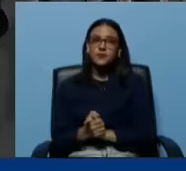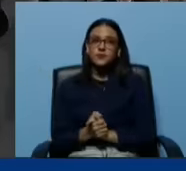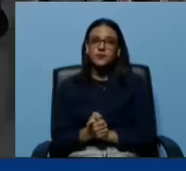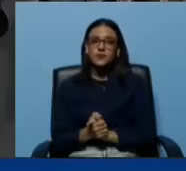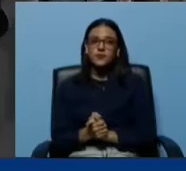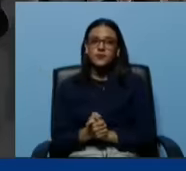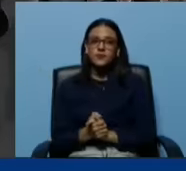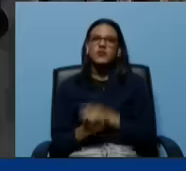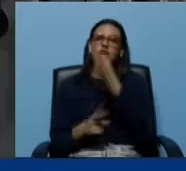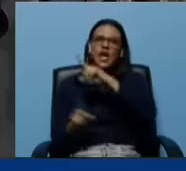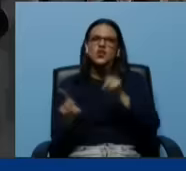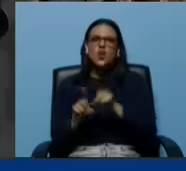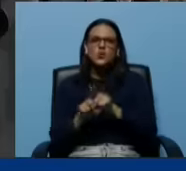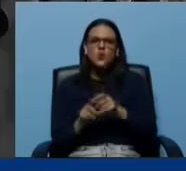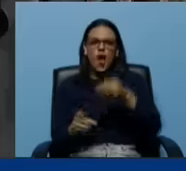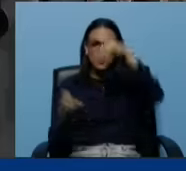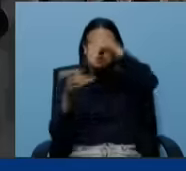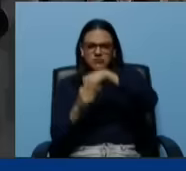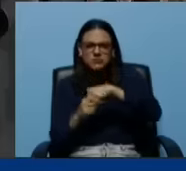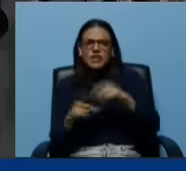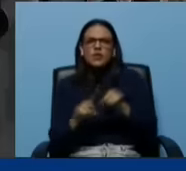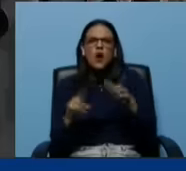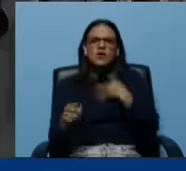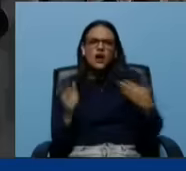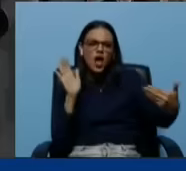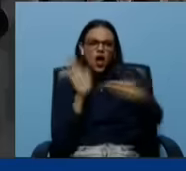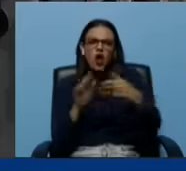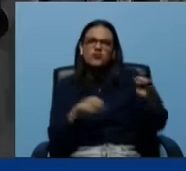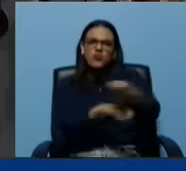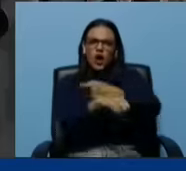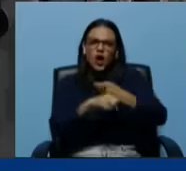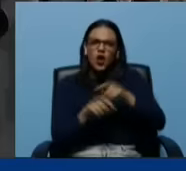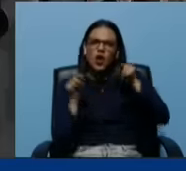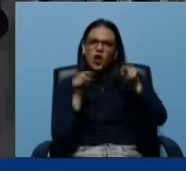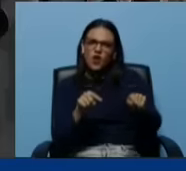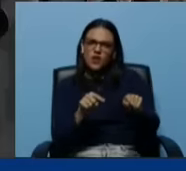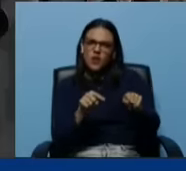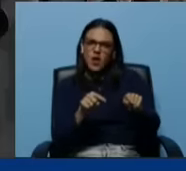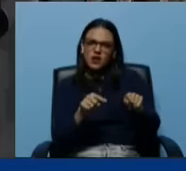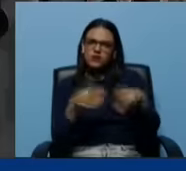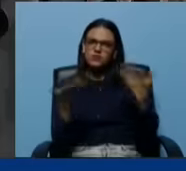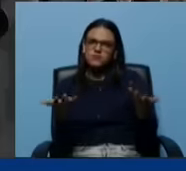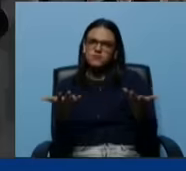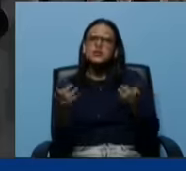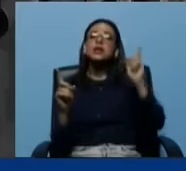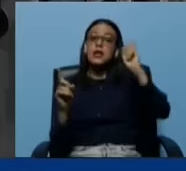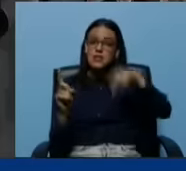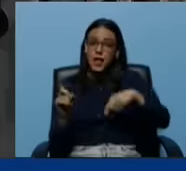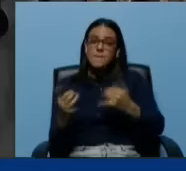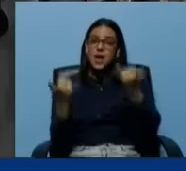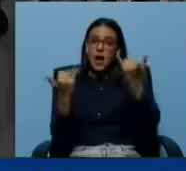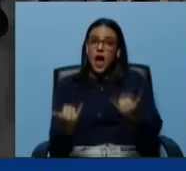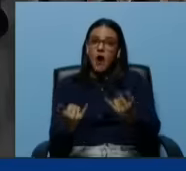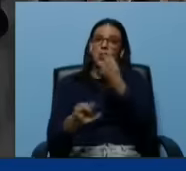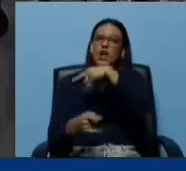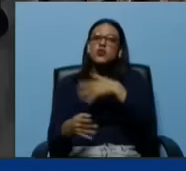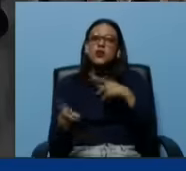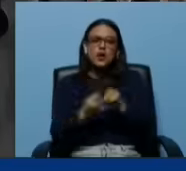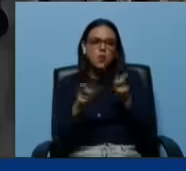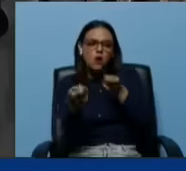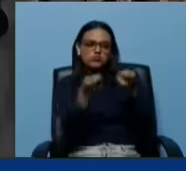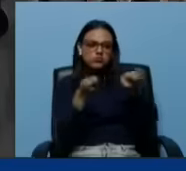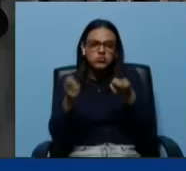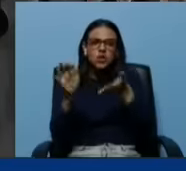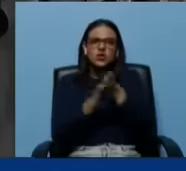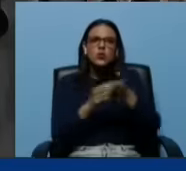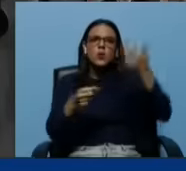se ha instalado en contra del gobierno, y también ahora quieren controlar el petróleo